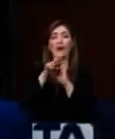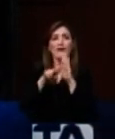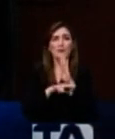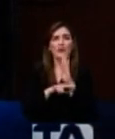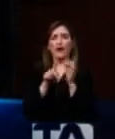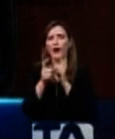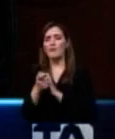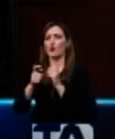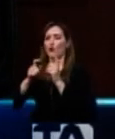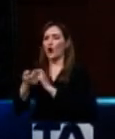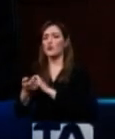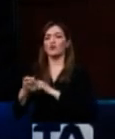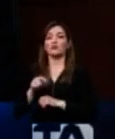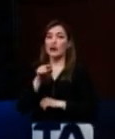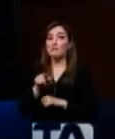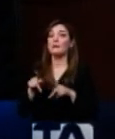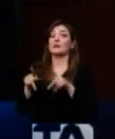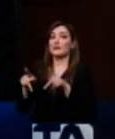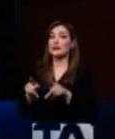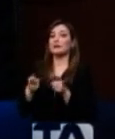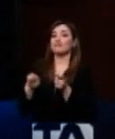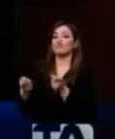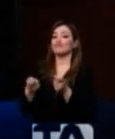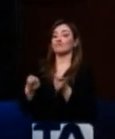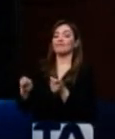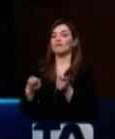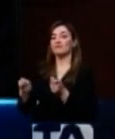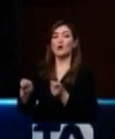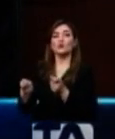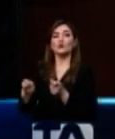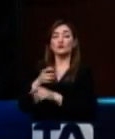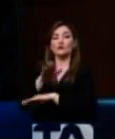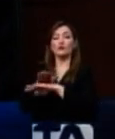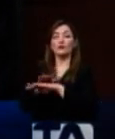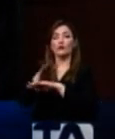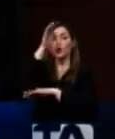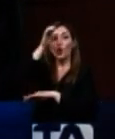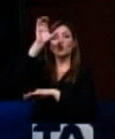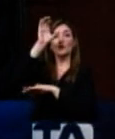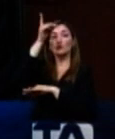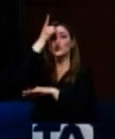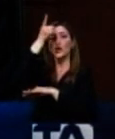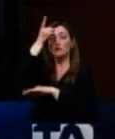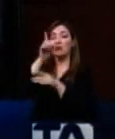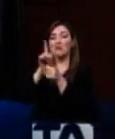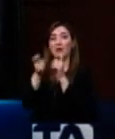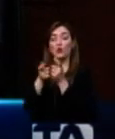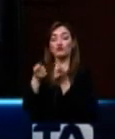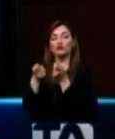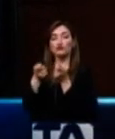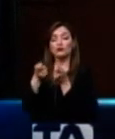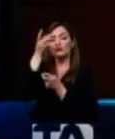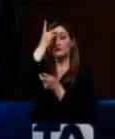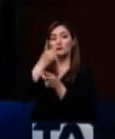que permitieron un manejo discrecional del concepto de deuda y de la determinación